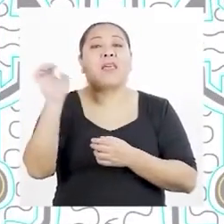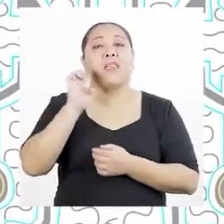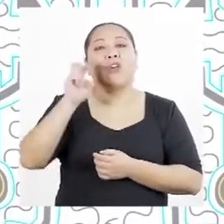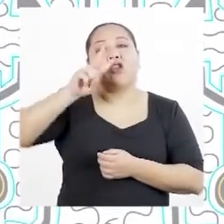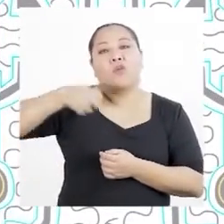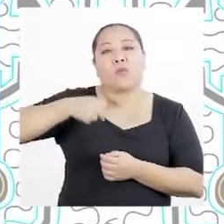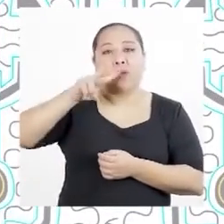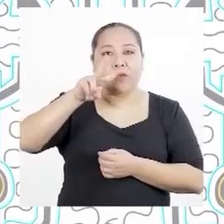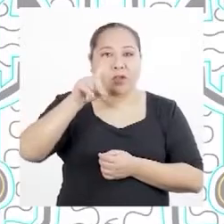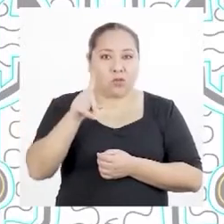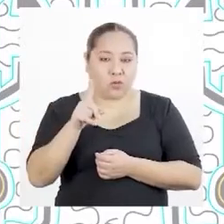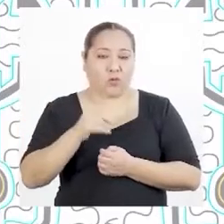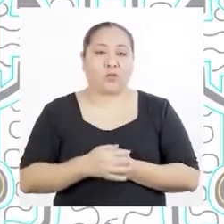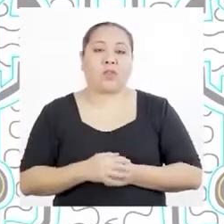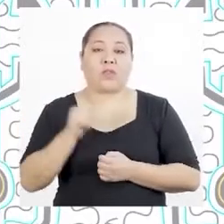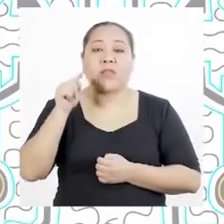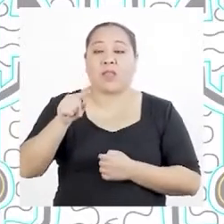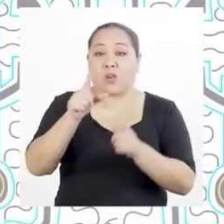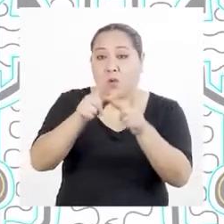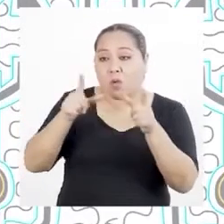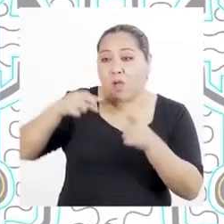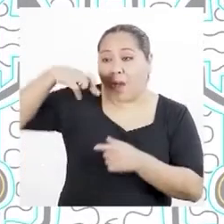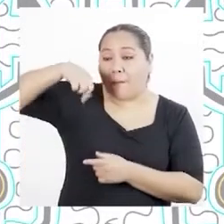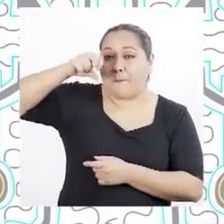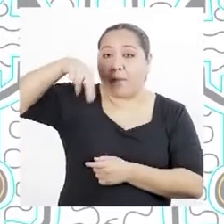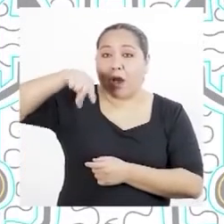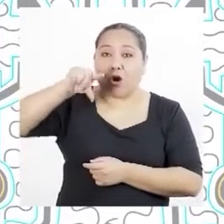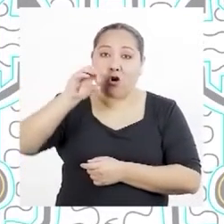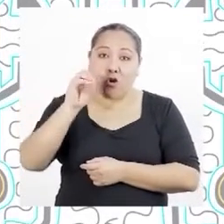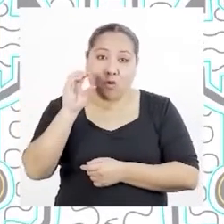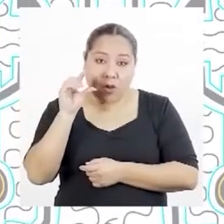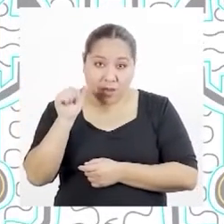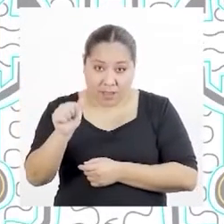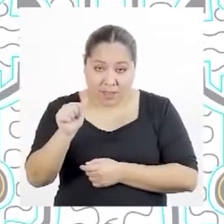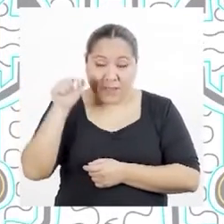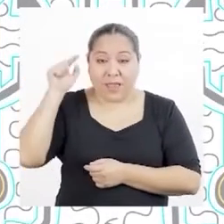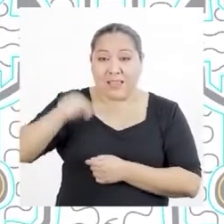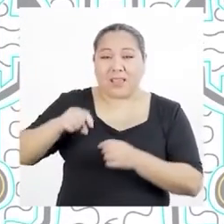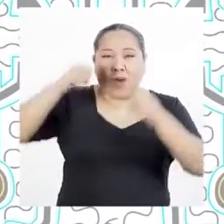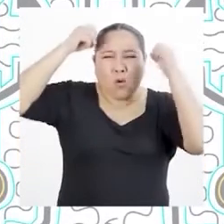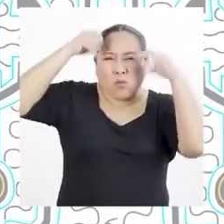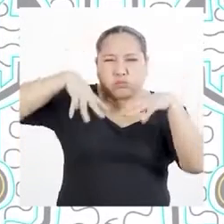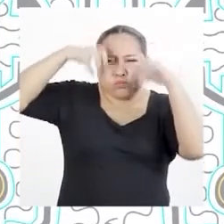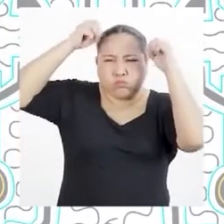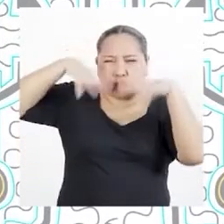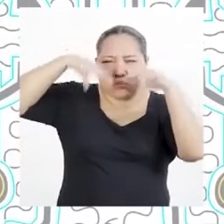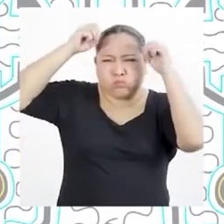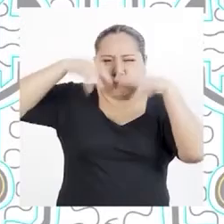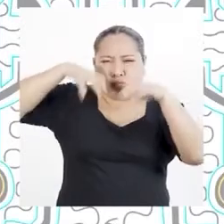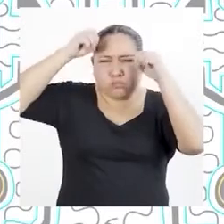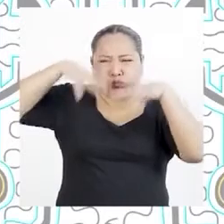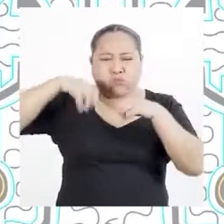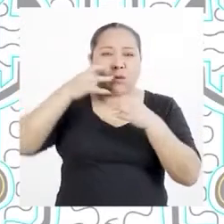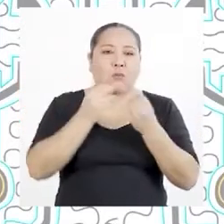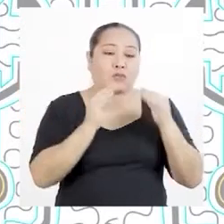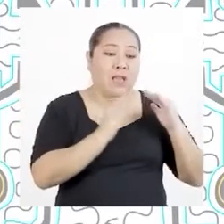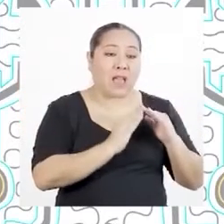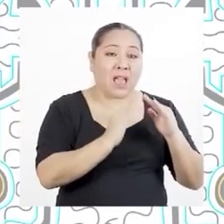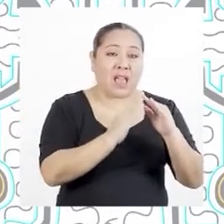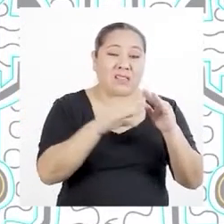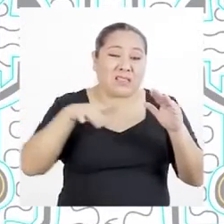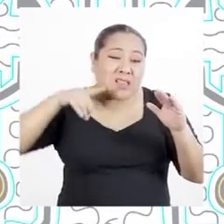del 2021, en el distrito de Pangoa, provincia de Satipo, hubo lluvias torrenciales y se inundaron varias viviendas y